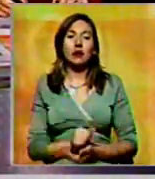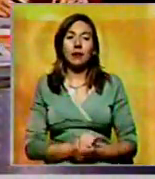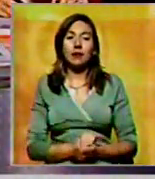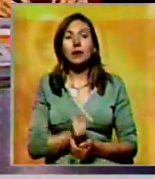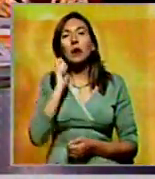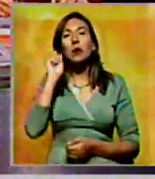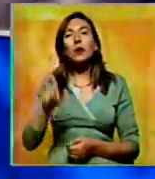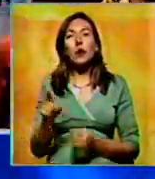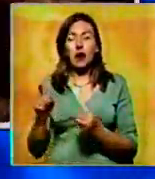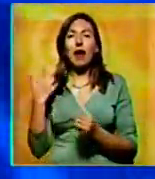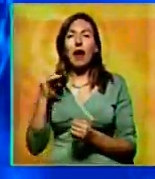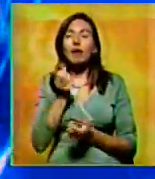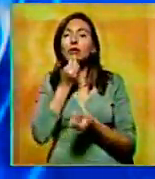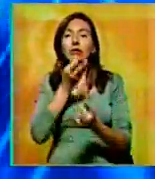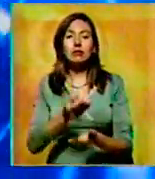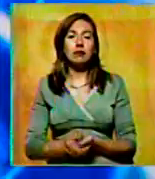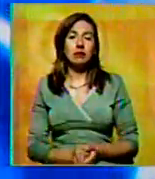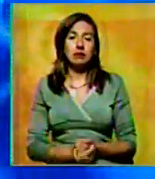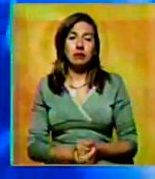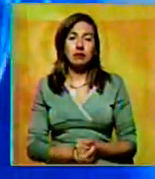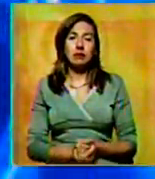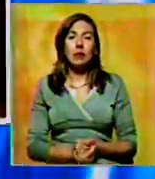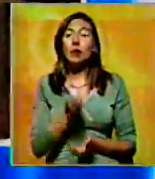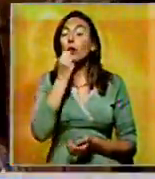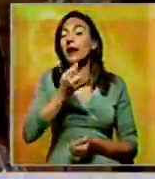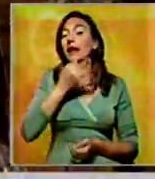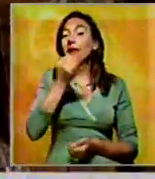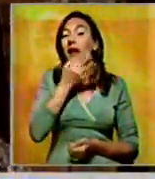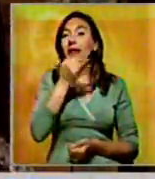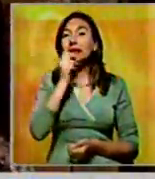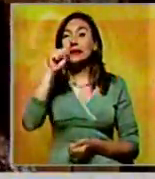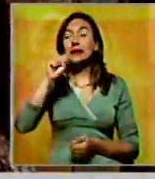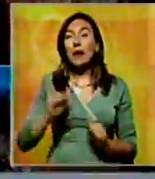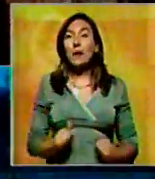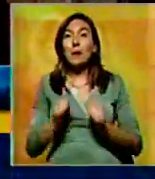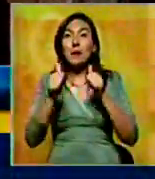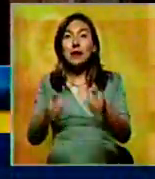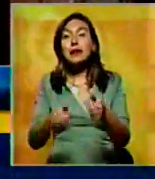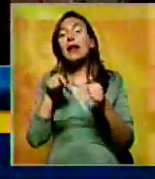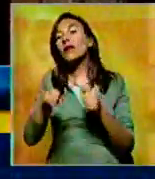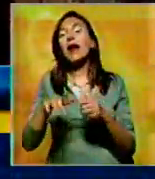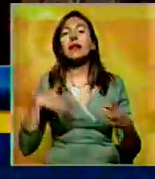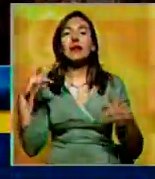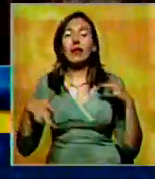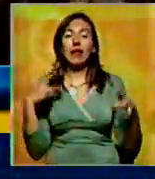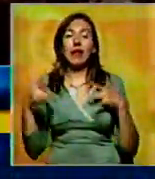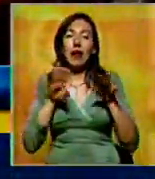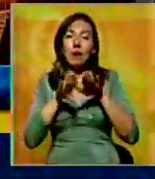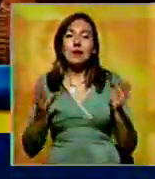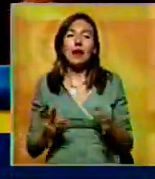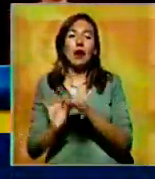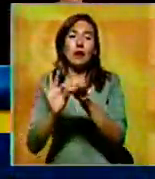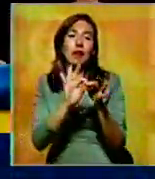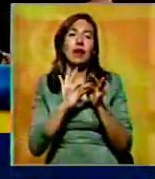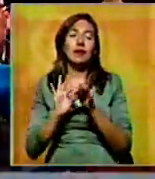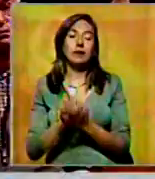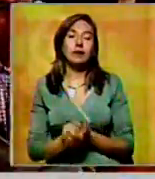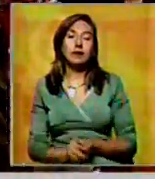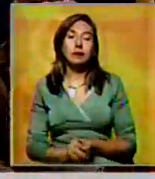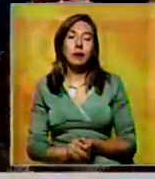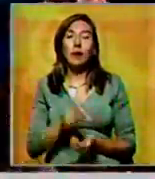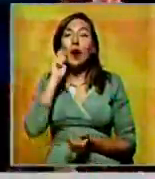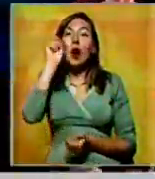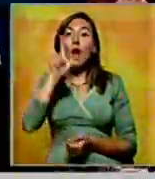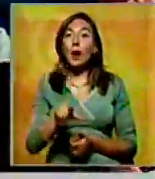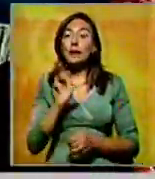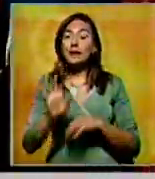está allí y nos comenta detalles. Adelante. Buenas tardes, Gualesca y Ana. Así es, acaba de comenzar este acto de la Mesa de la Unidad Democrática. Acá se encuentra Ramón Guillermo